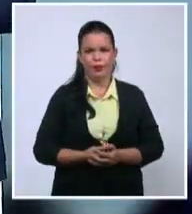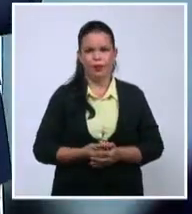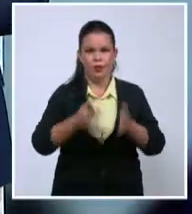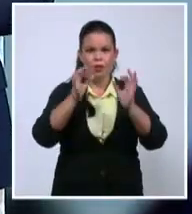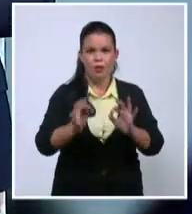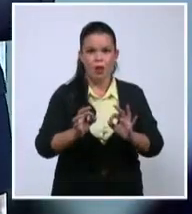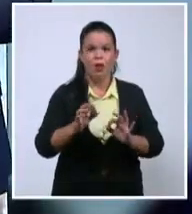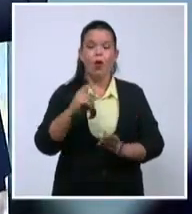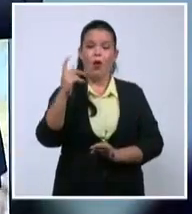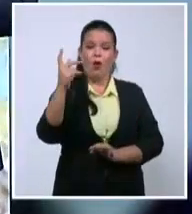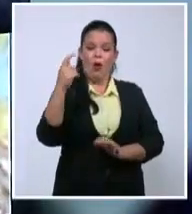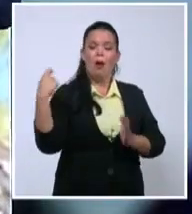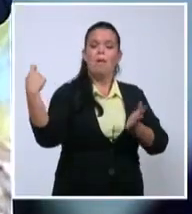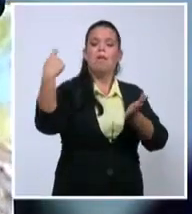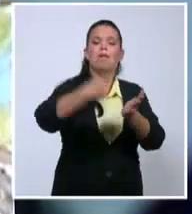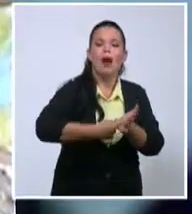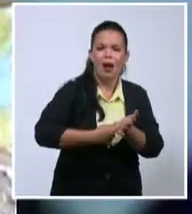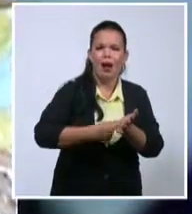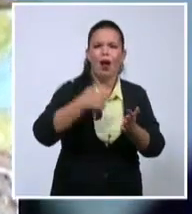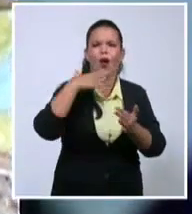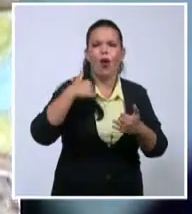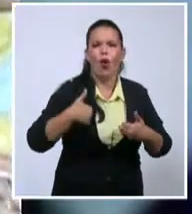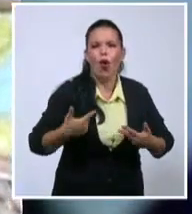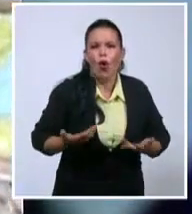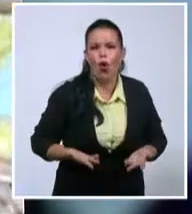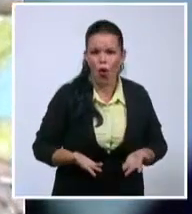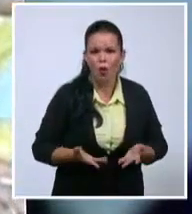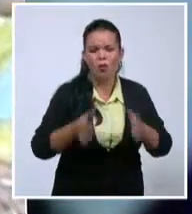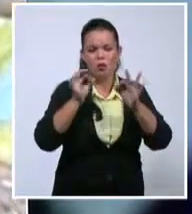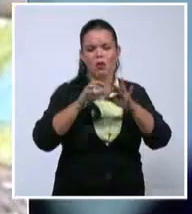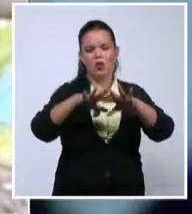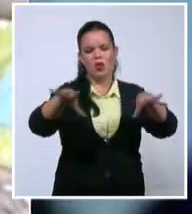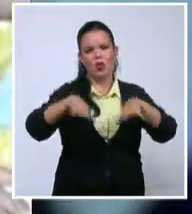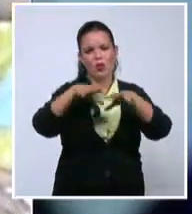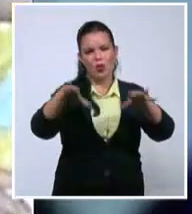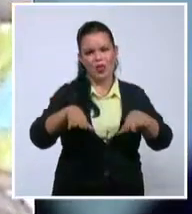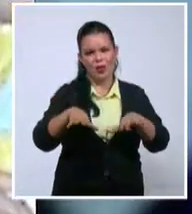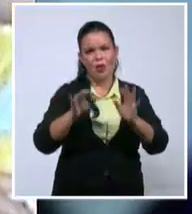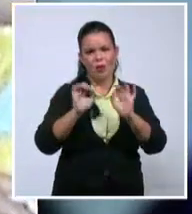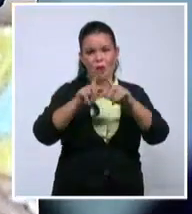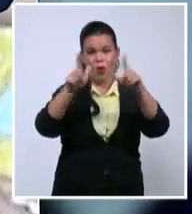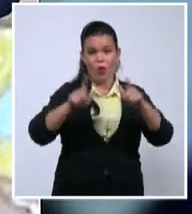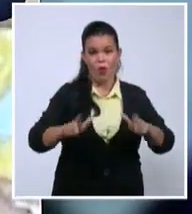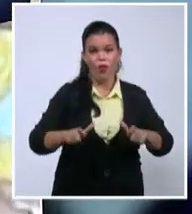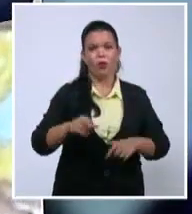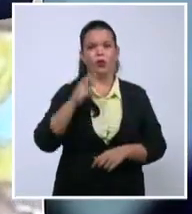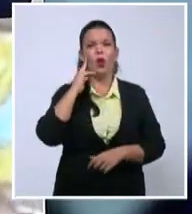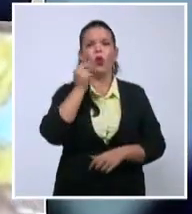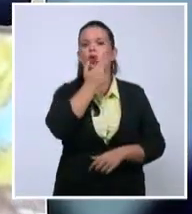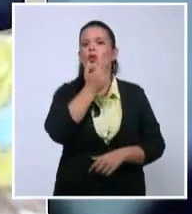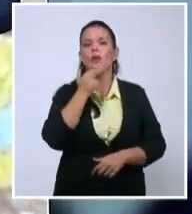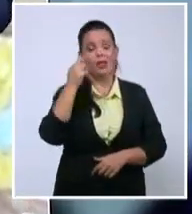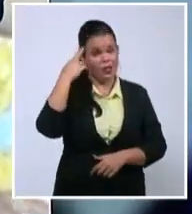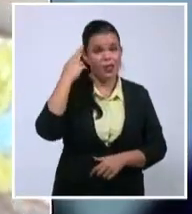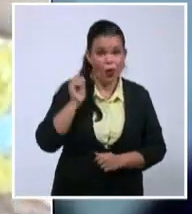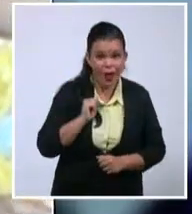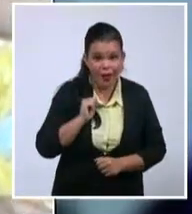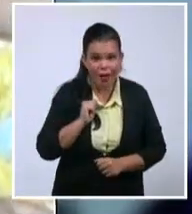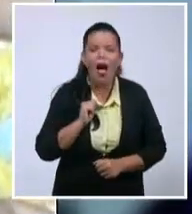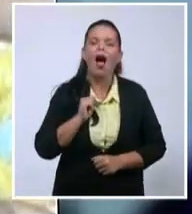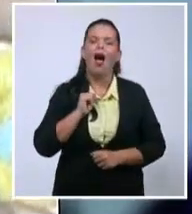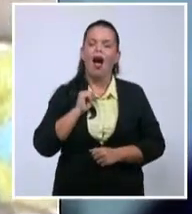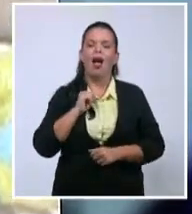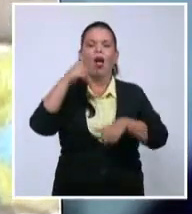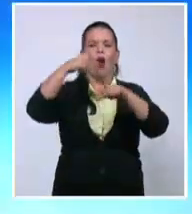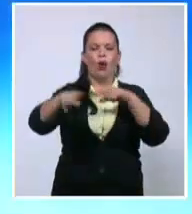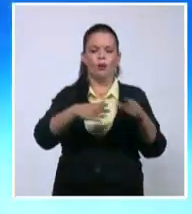pagó para que se cometiera un acto como el de los bustos de Martí. Ahora sí entendemos mejor. Sigo con más convocatorias. Algunas personas que